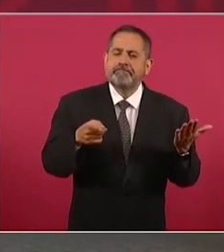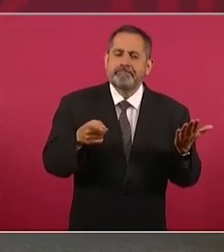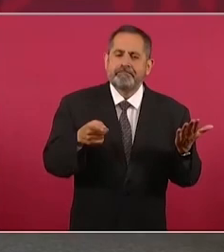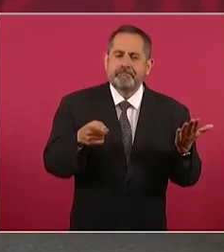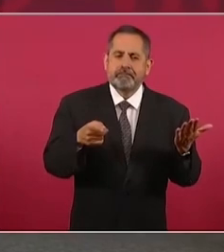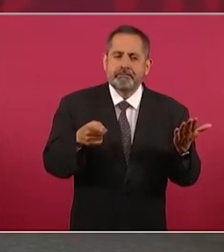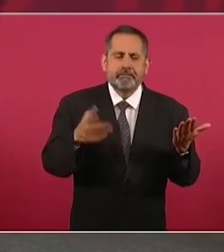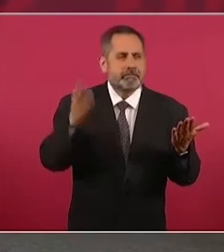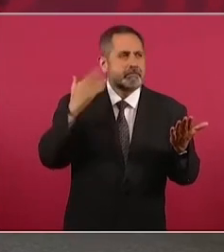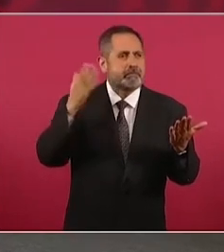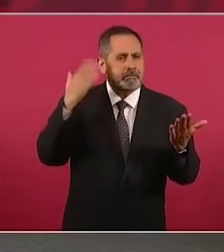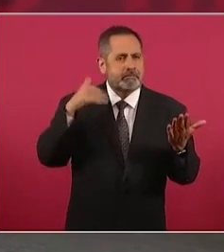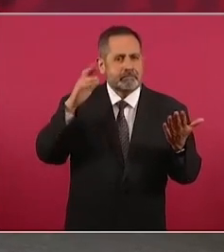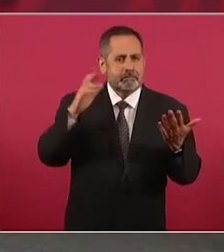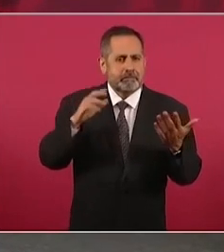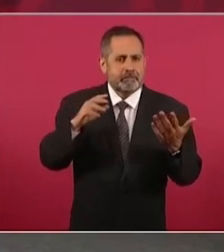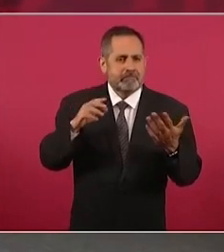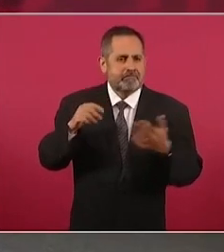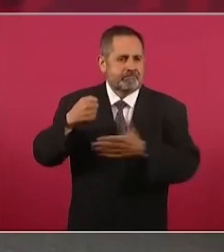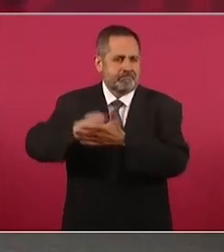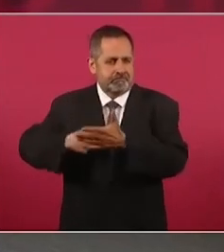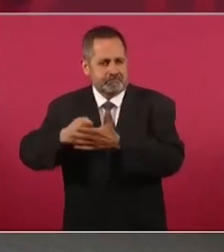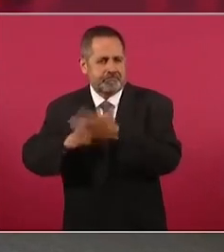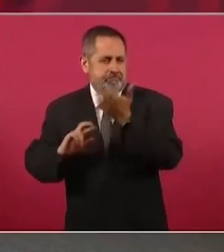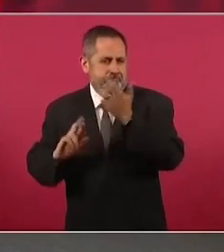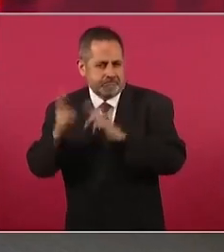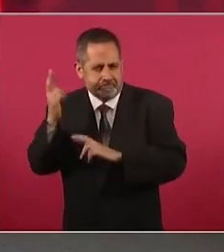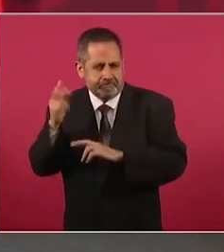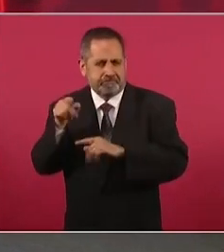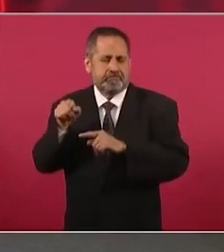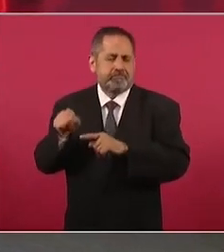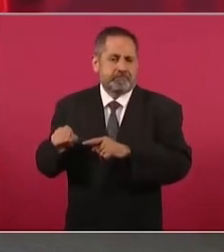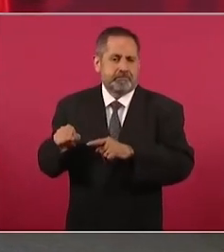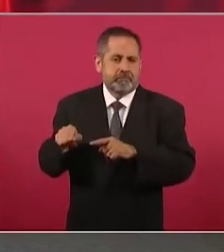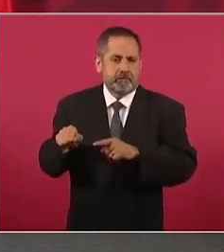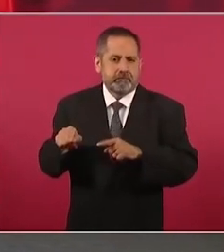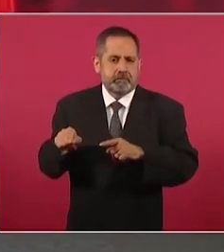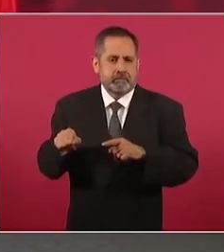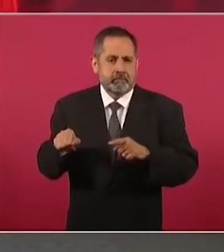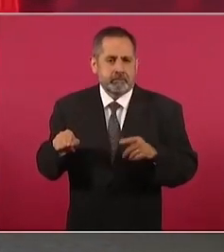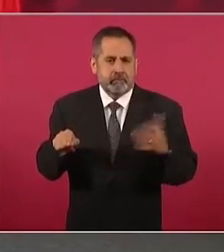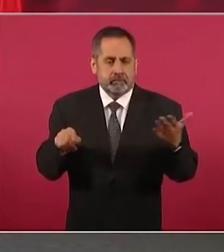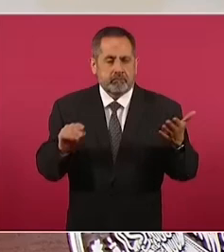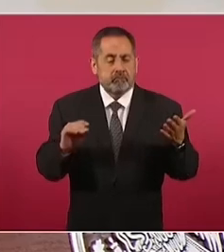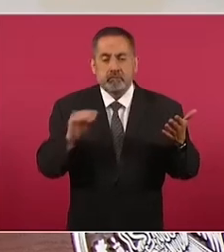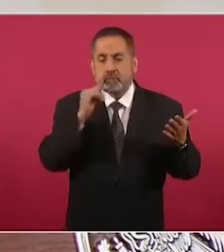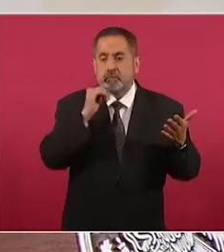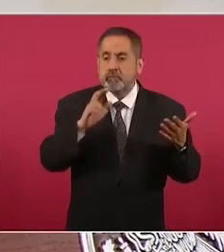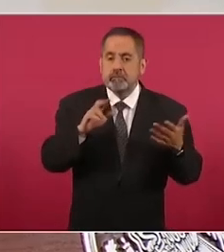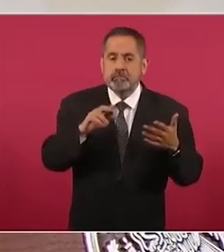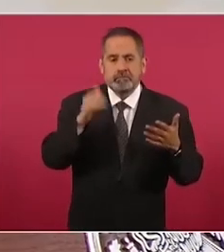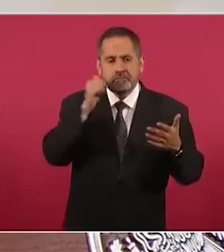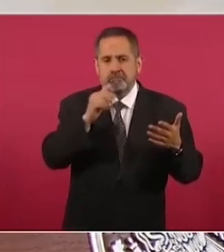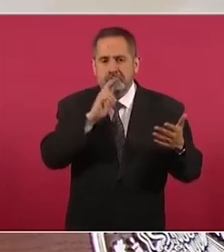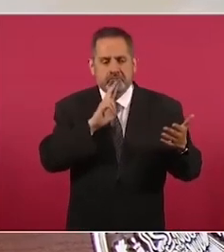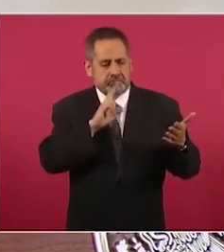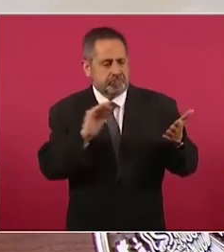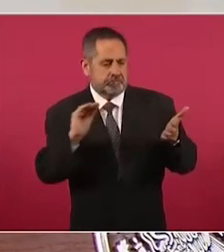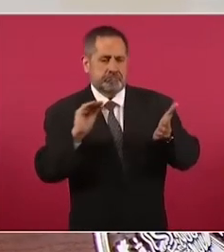del Movimiento Revolucionario sí se garantizaba siempre